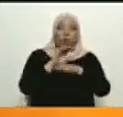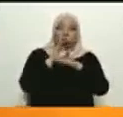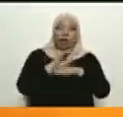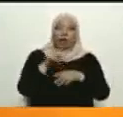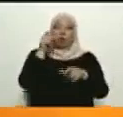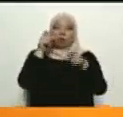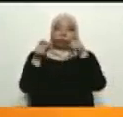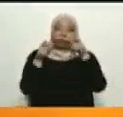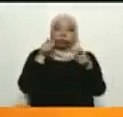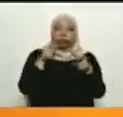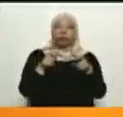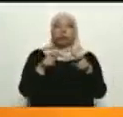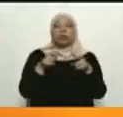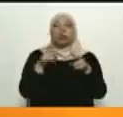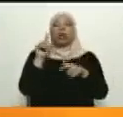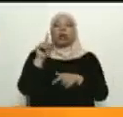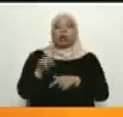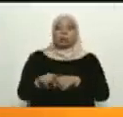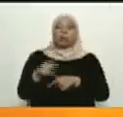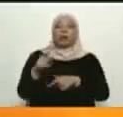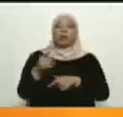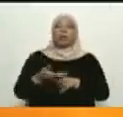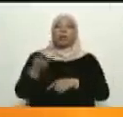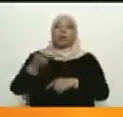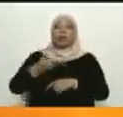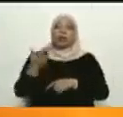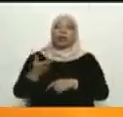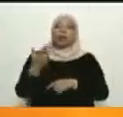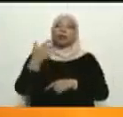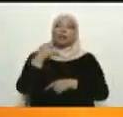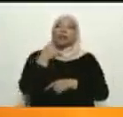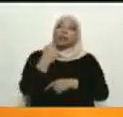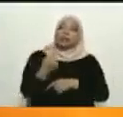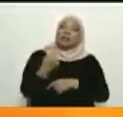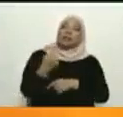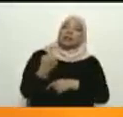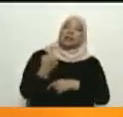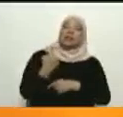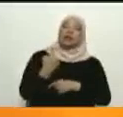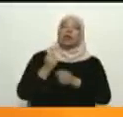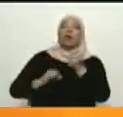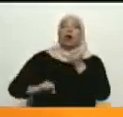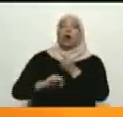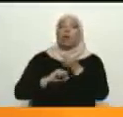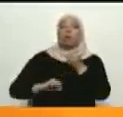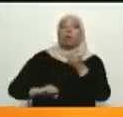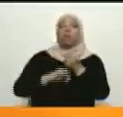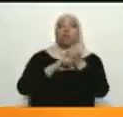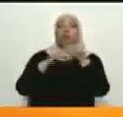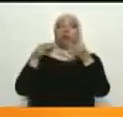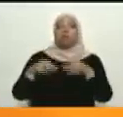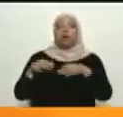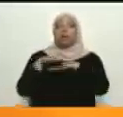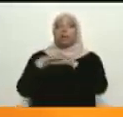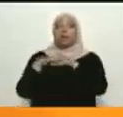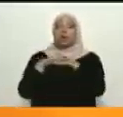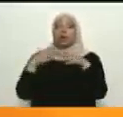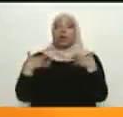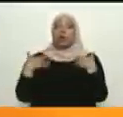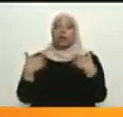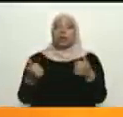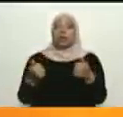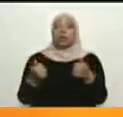que siempre vamos a tener y además de eso también tenemos que decir tuvimos un apoyo importante de Ministerio de salud con todos los temas